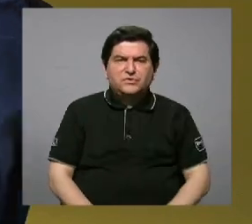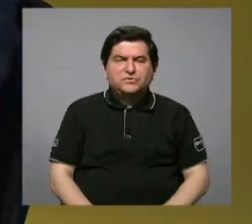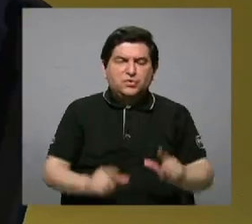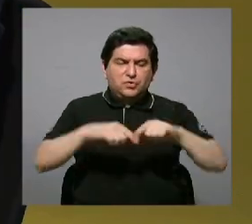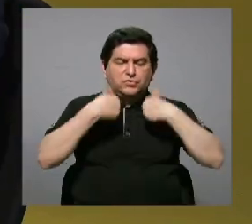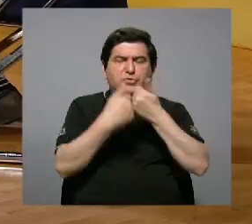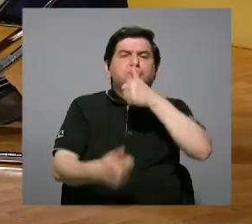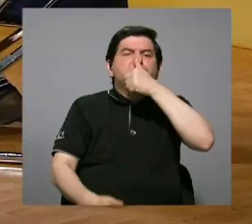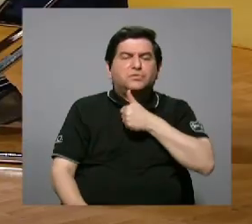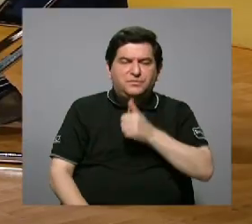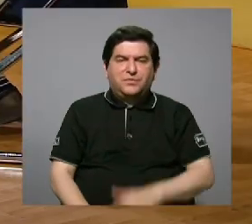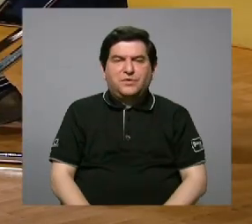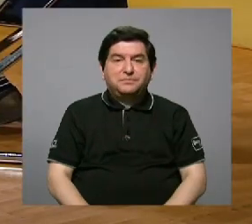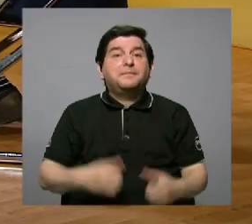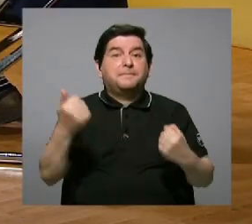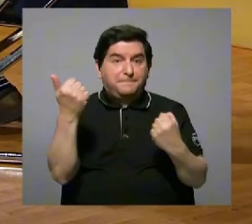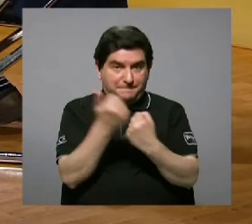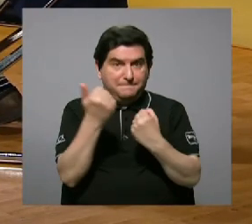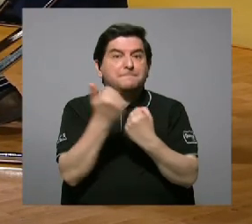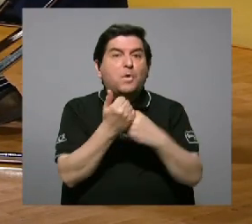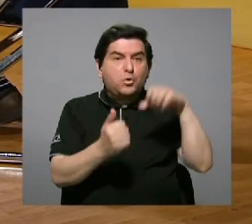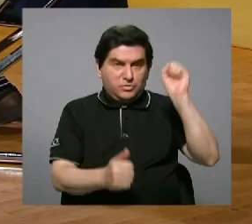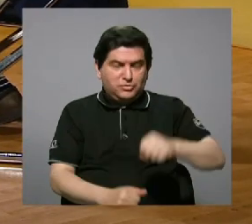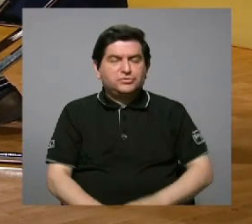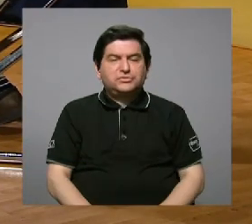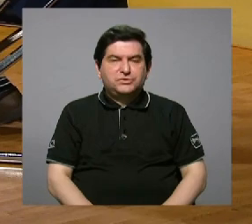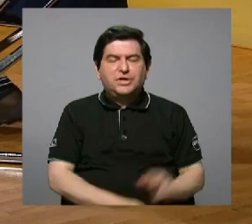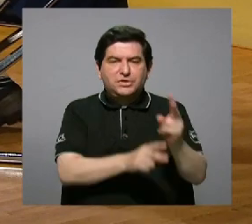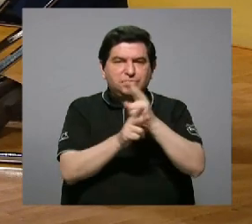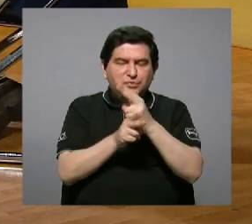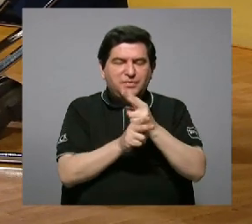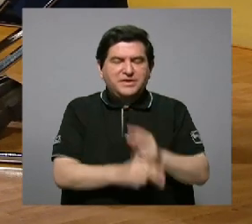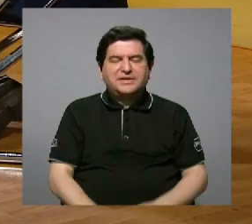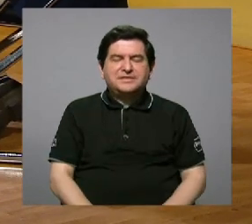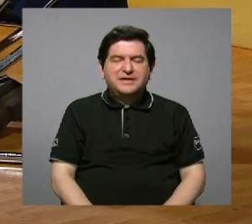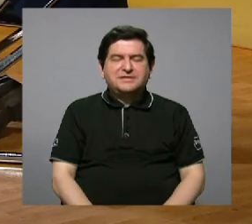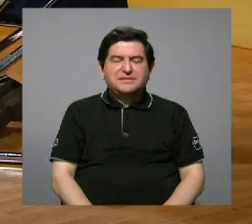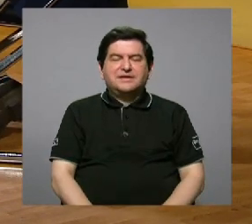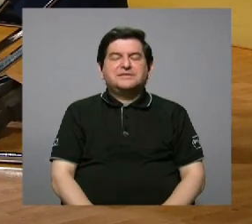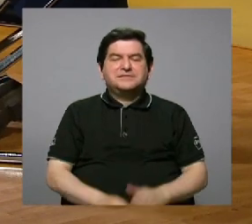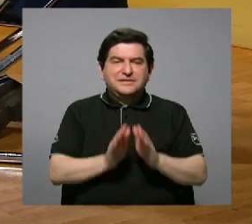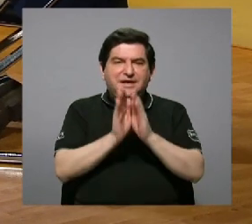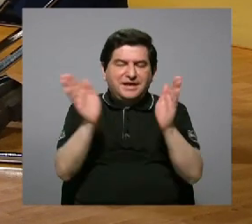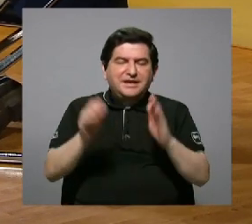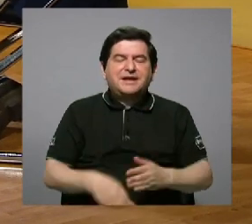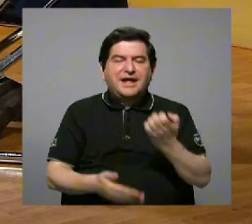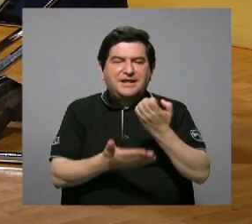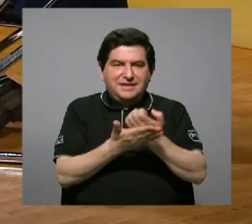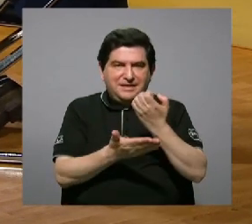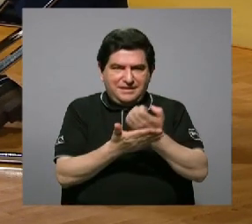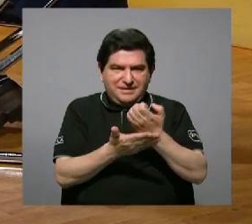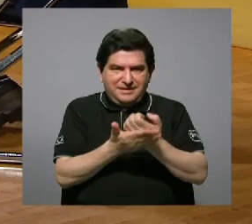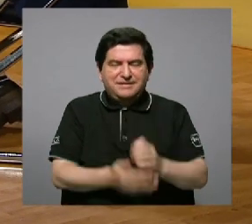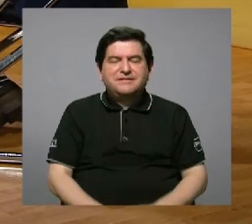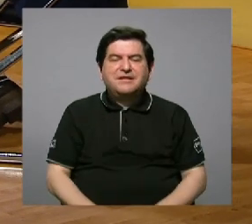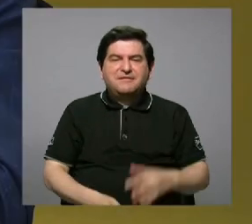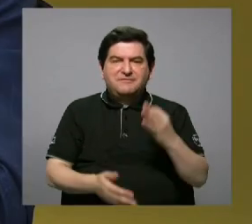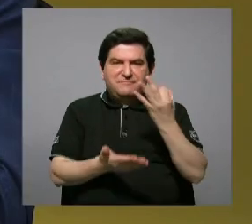privado. Con el apoyo que nos dio la SUGEF nos permitió acceder a un financiamiento mucho mayor de parte de la